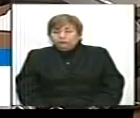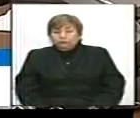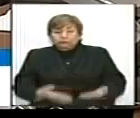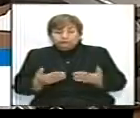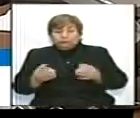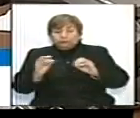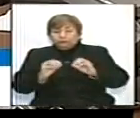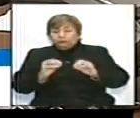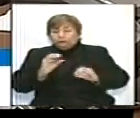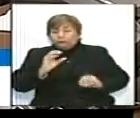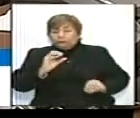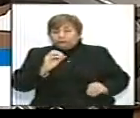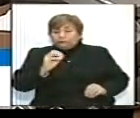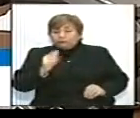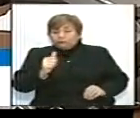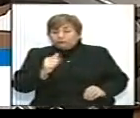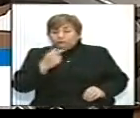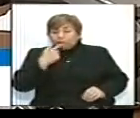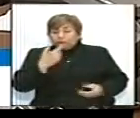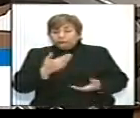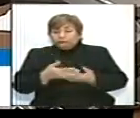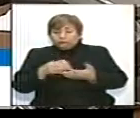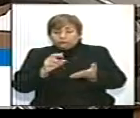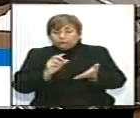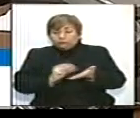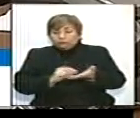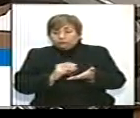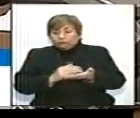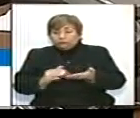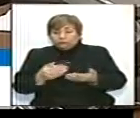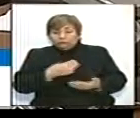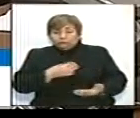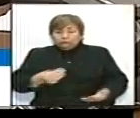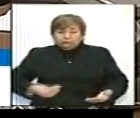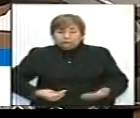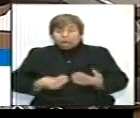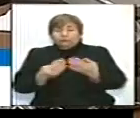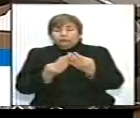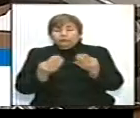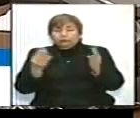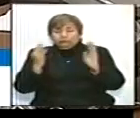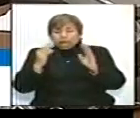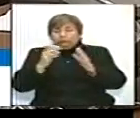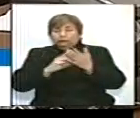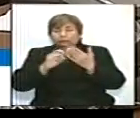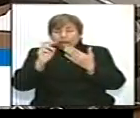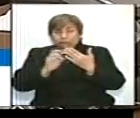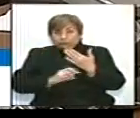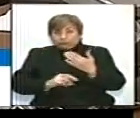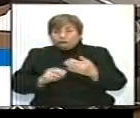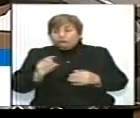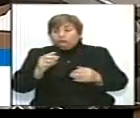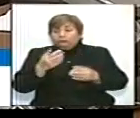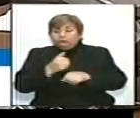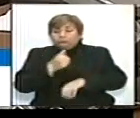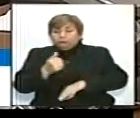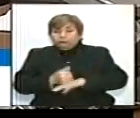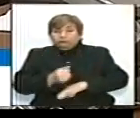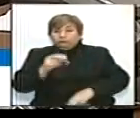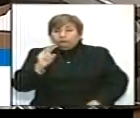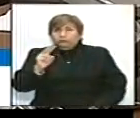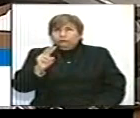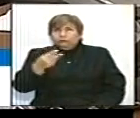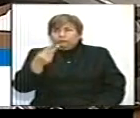del COAR definitivo, que es el proyecto de inversión que viene desarrollando el Ministerio de Educación, es un proyecto formulado en el año 2016 y de